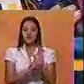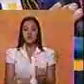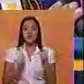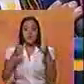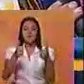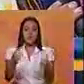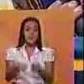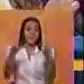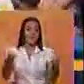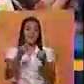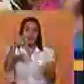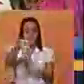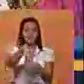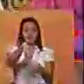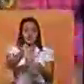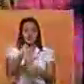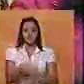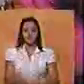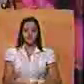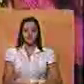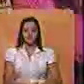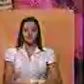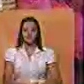la campaña electoral.